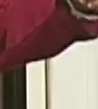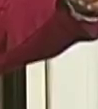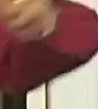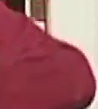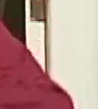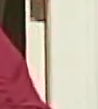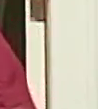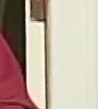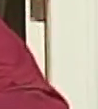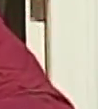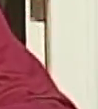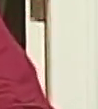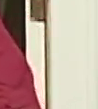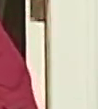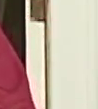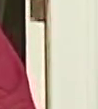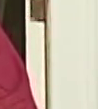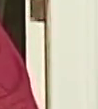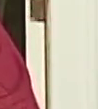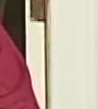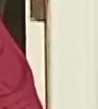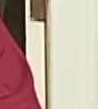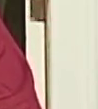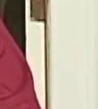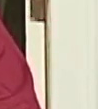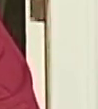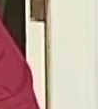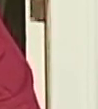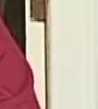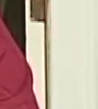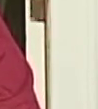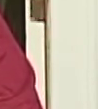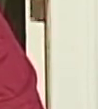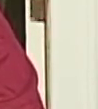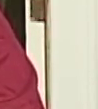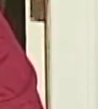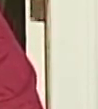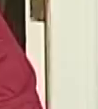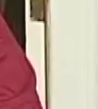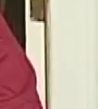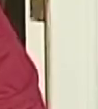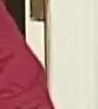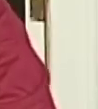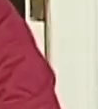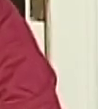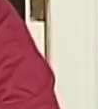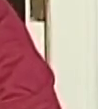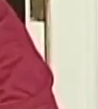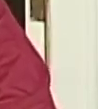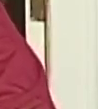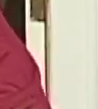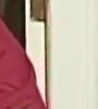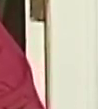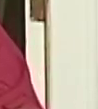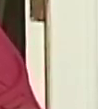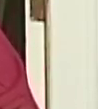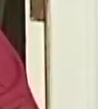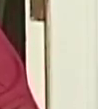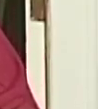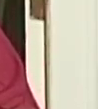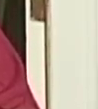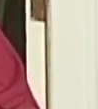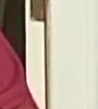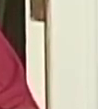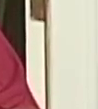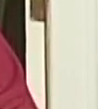estoy, del acto. Puede ser lo más importante que vine a decir hoy. Ministros, ministras, gobernadores que me